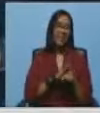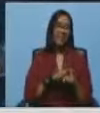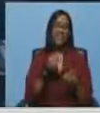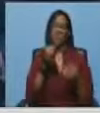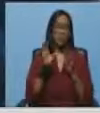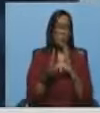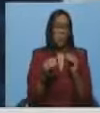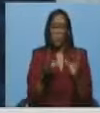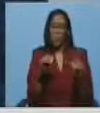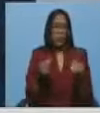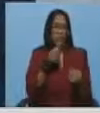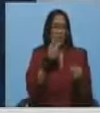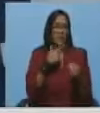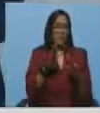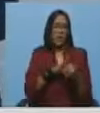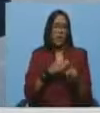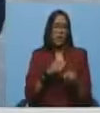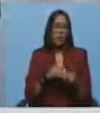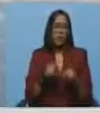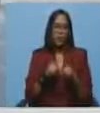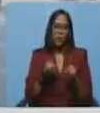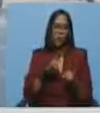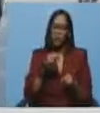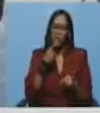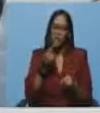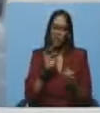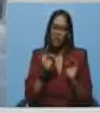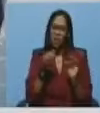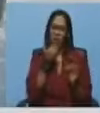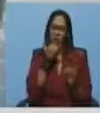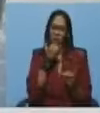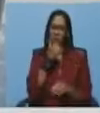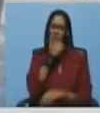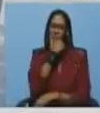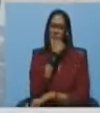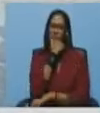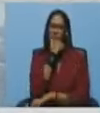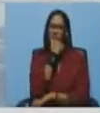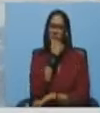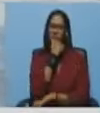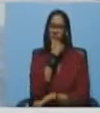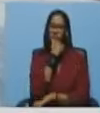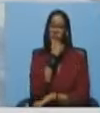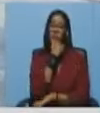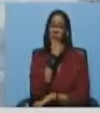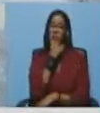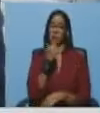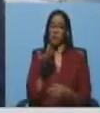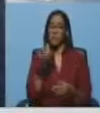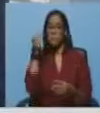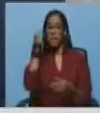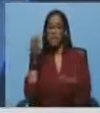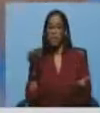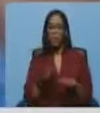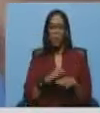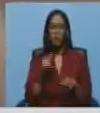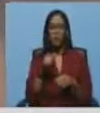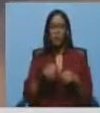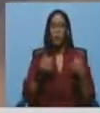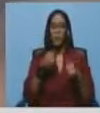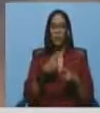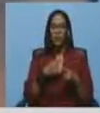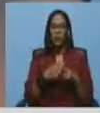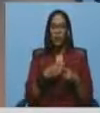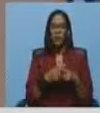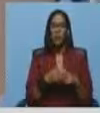te queda todo, qué hermoso, qué bonito. Eso sospecha de quien le esté jalando me quedo. Claro, porque al final esos son los más peligrosos. Yo